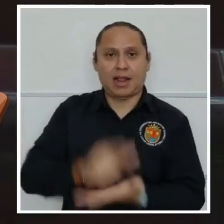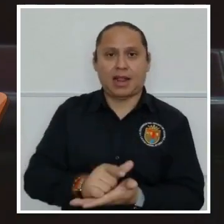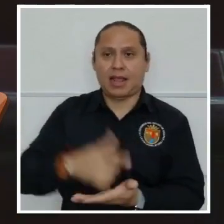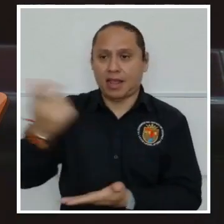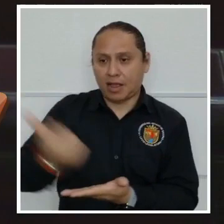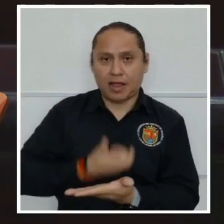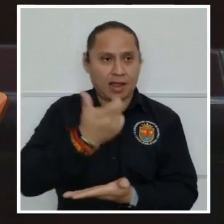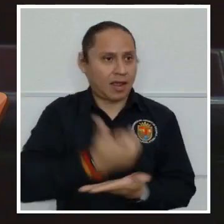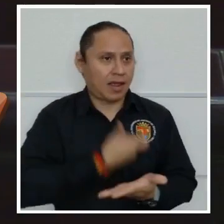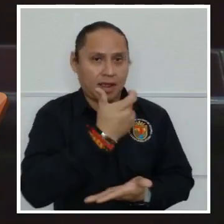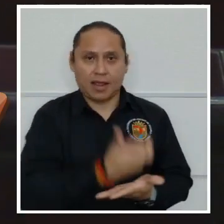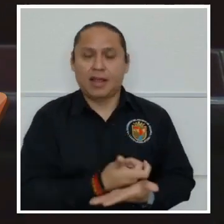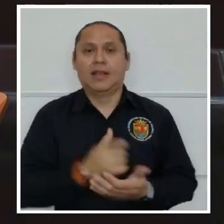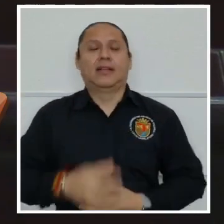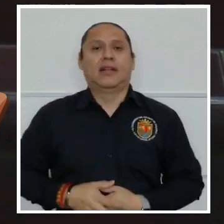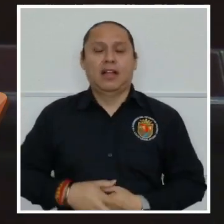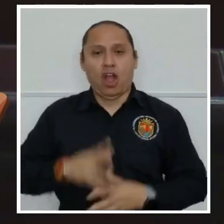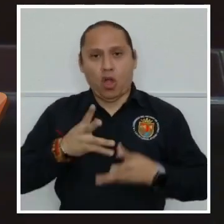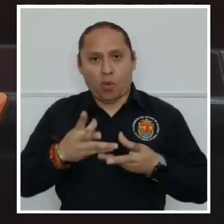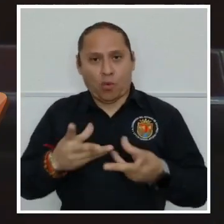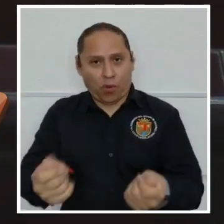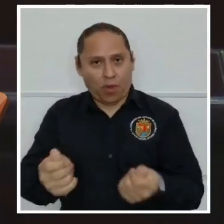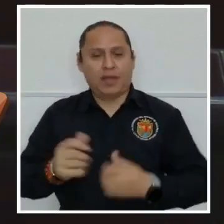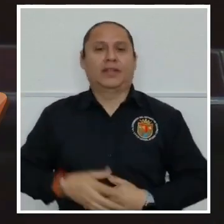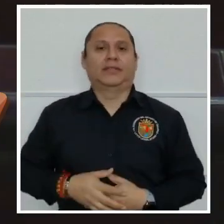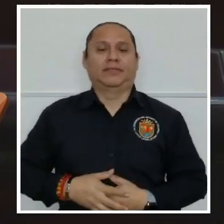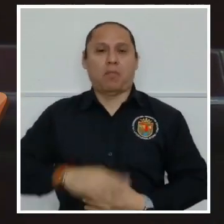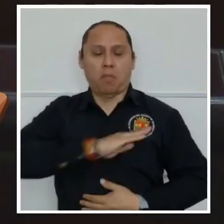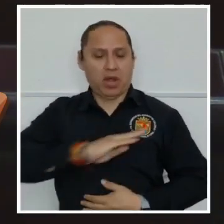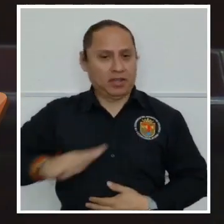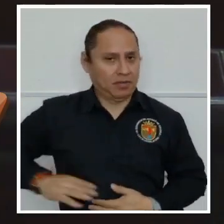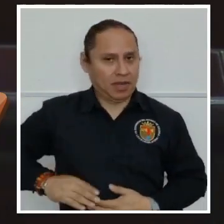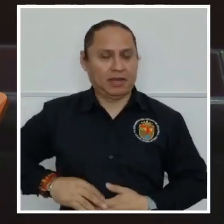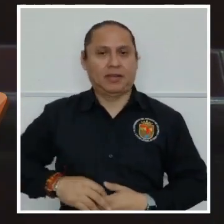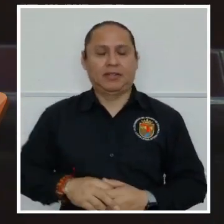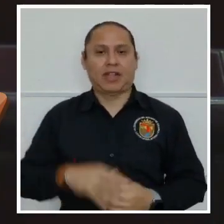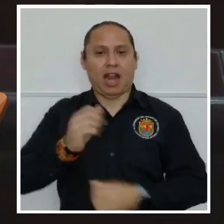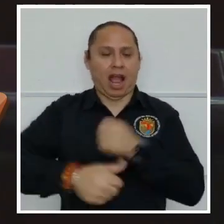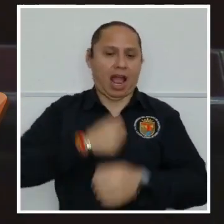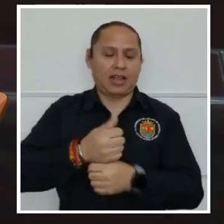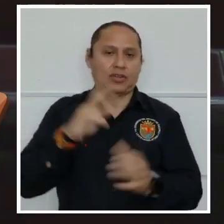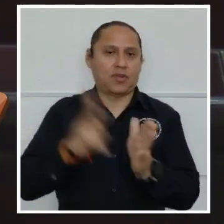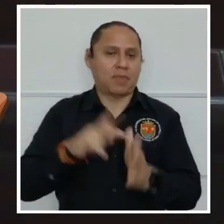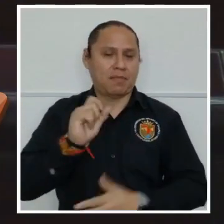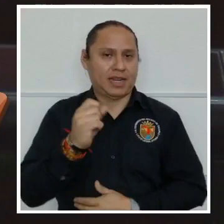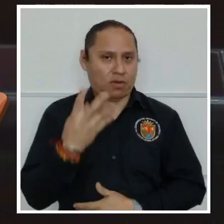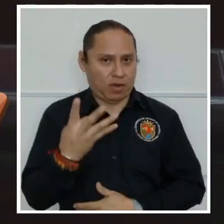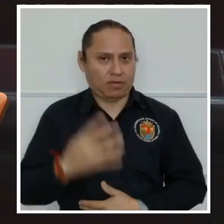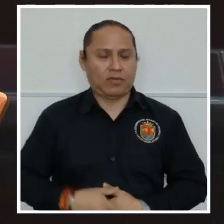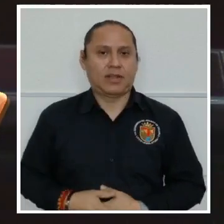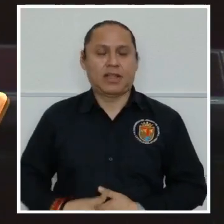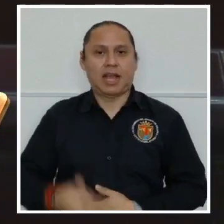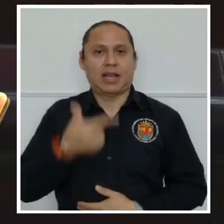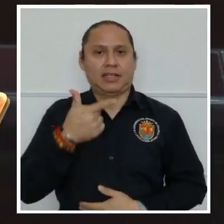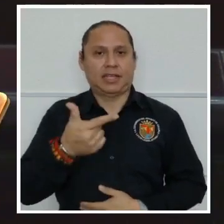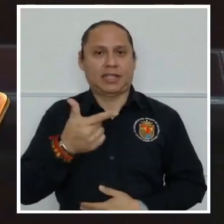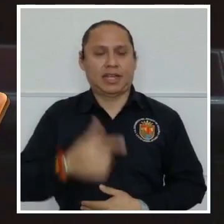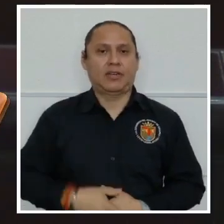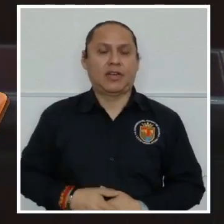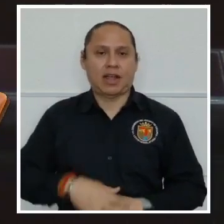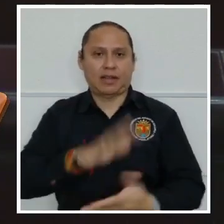ingresos municipales correspondiente al ejercicio fiscal 2024. Punto número